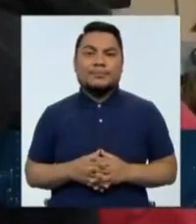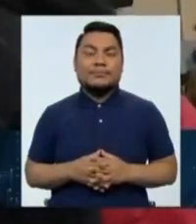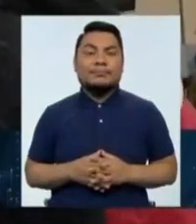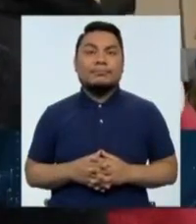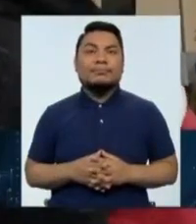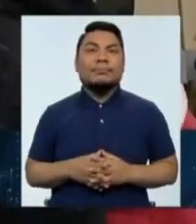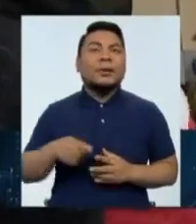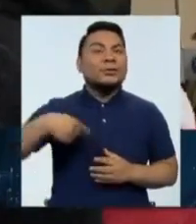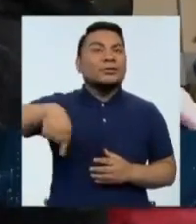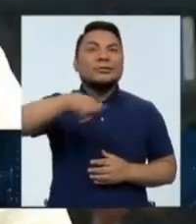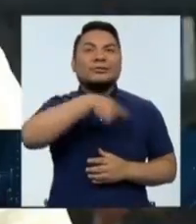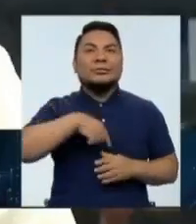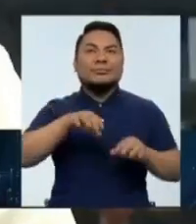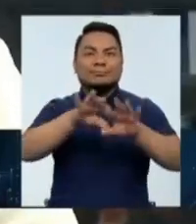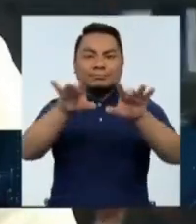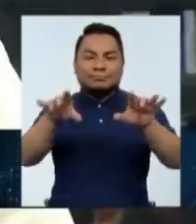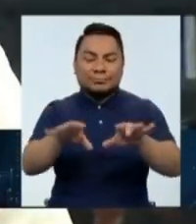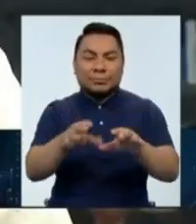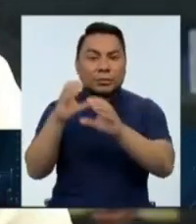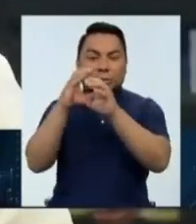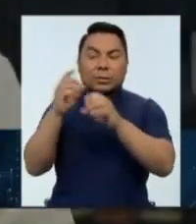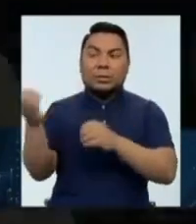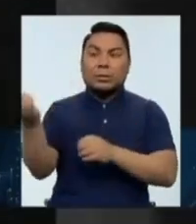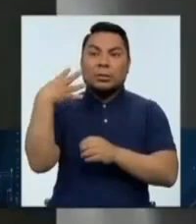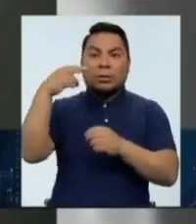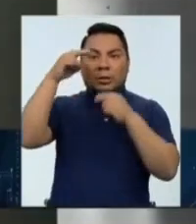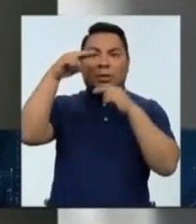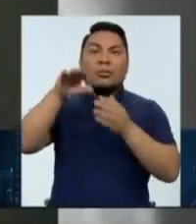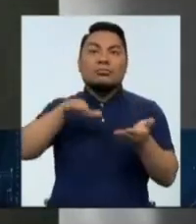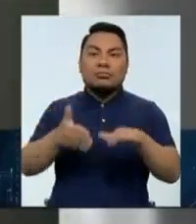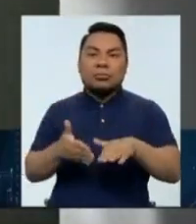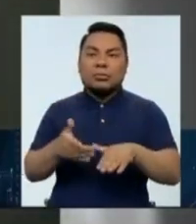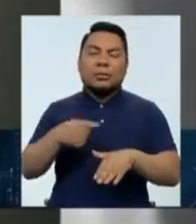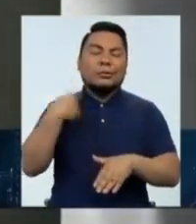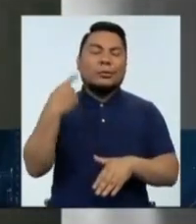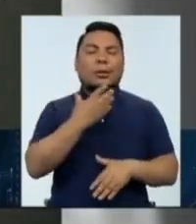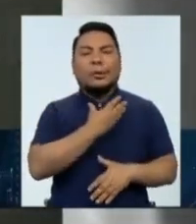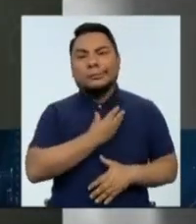La sala de redacción enmudeció cuando nos informaron de tu partida.